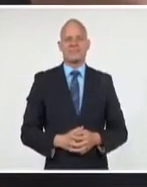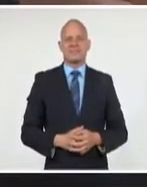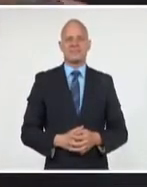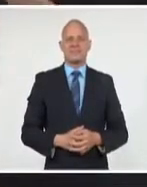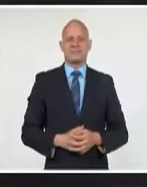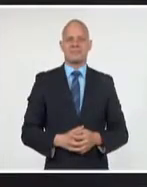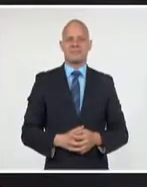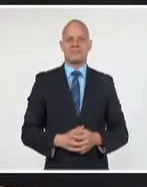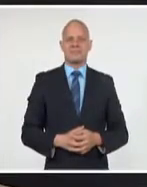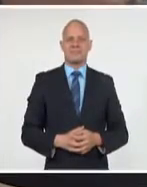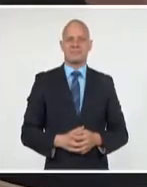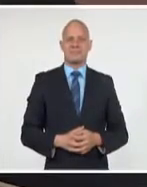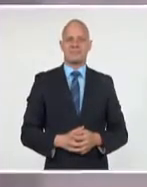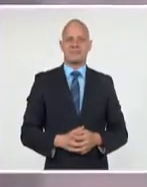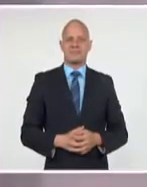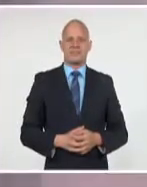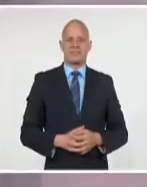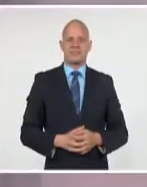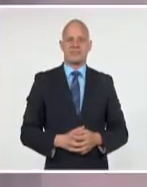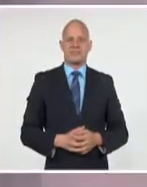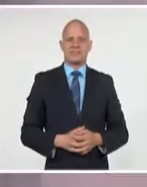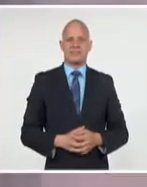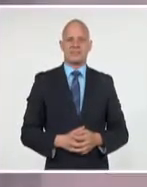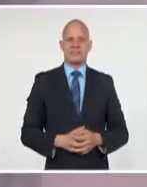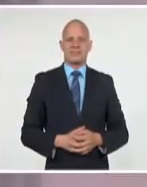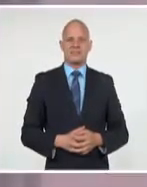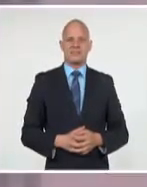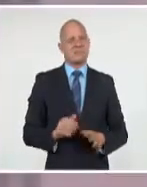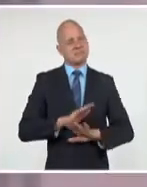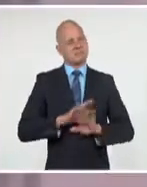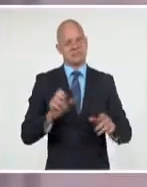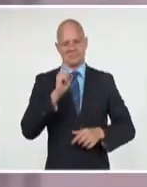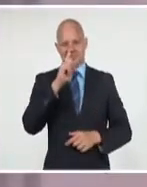Informativo de la Televisión Cubana. Y hasta aquí el deporte. Buenas noches.